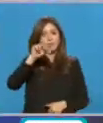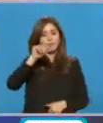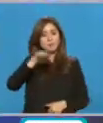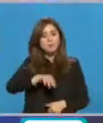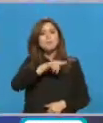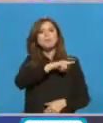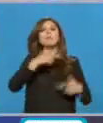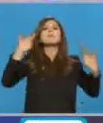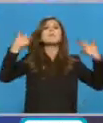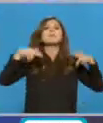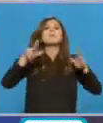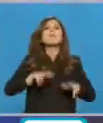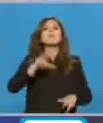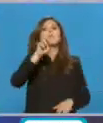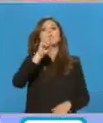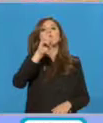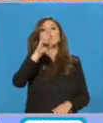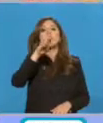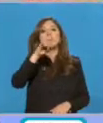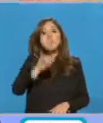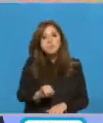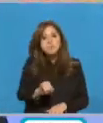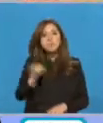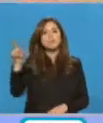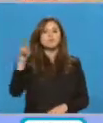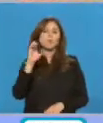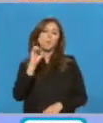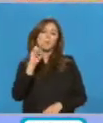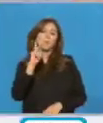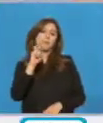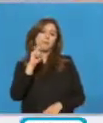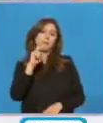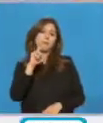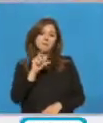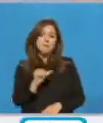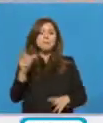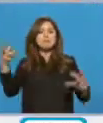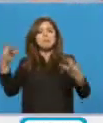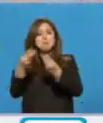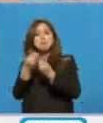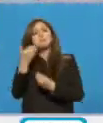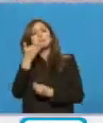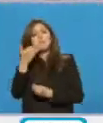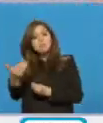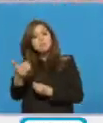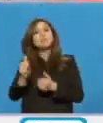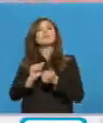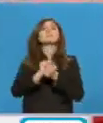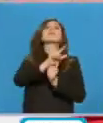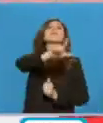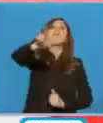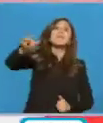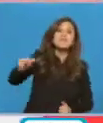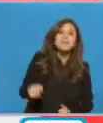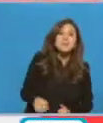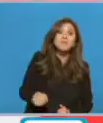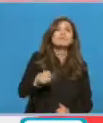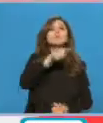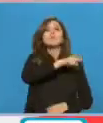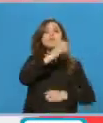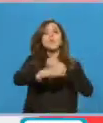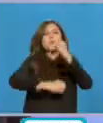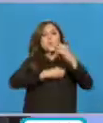representación de Tommy, la ópera de The Who, que pues, quedaba muy a tono, ¿no? Claro. Y después se presentaron La Ley de